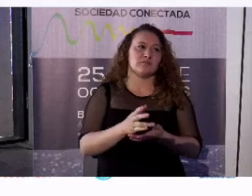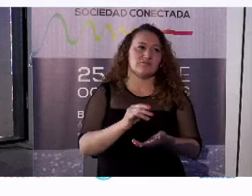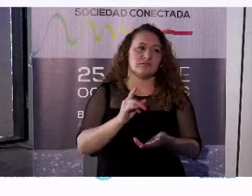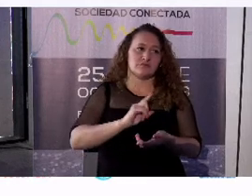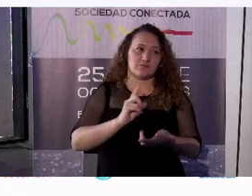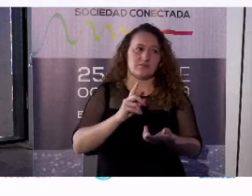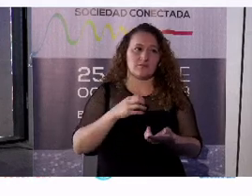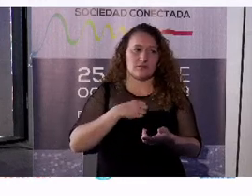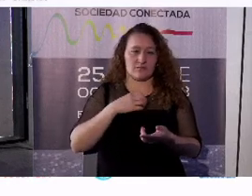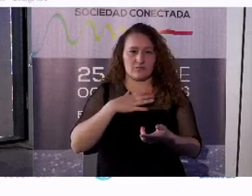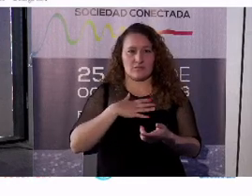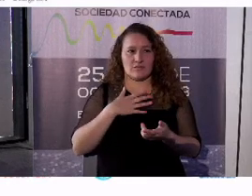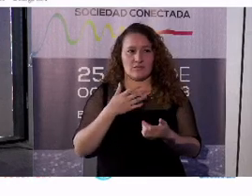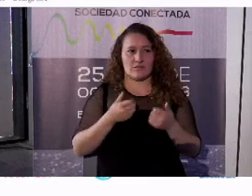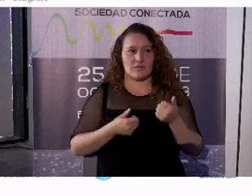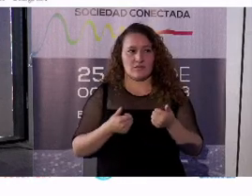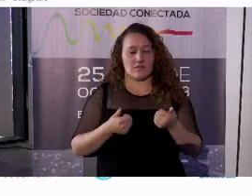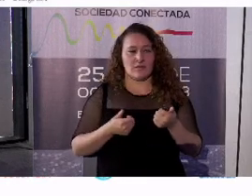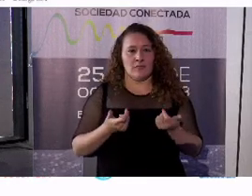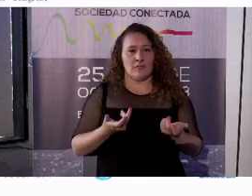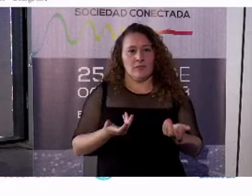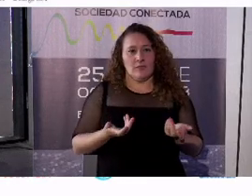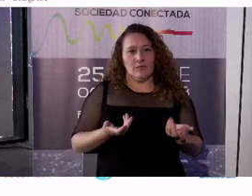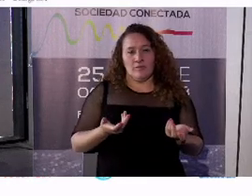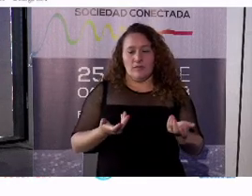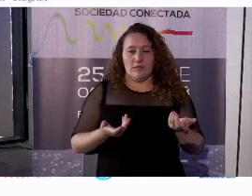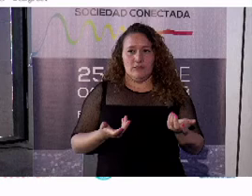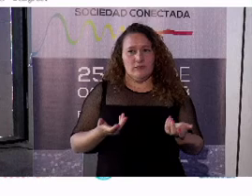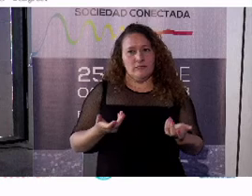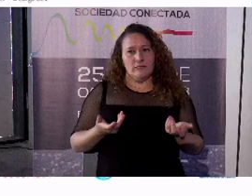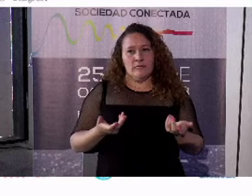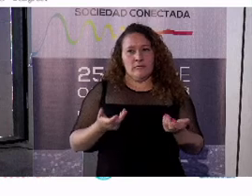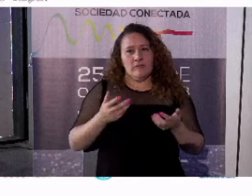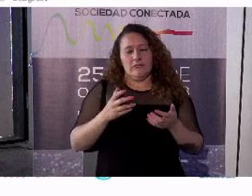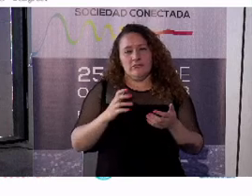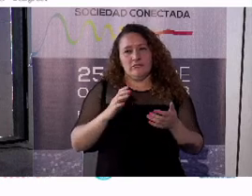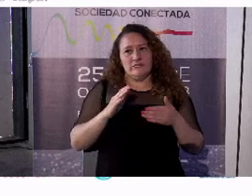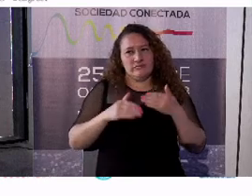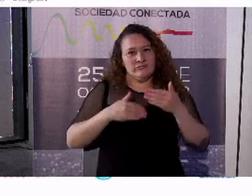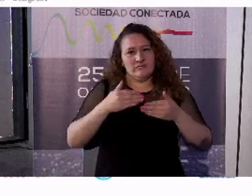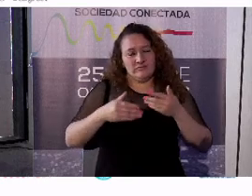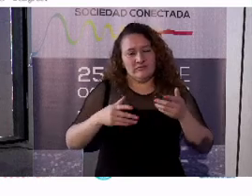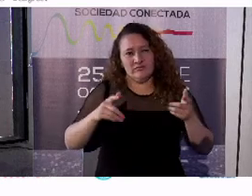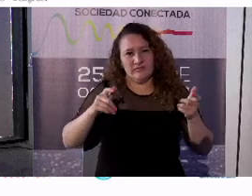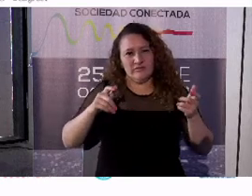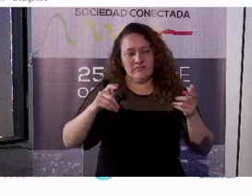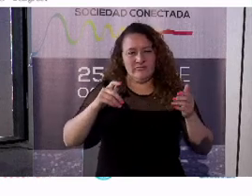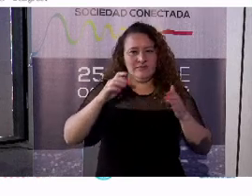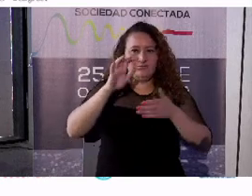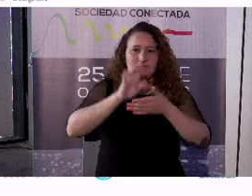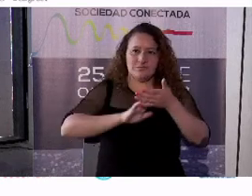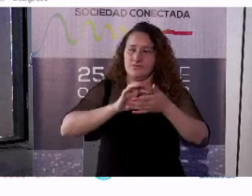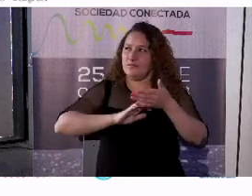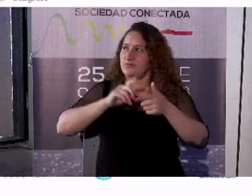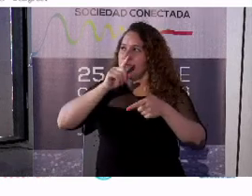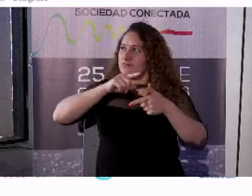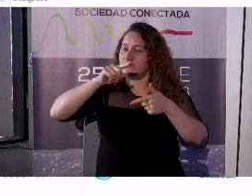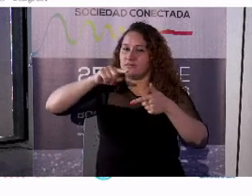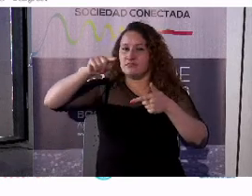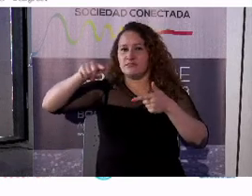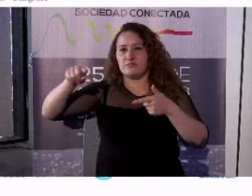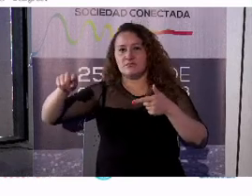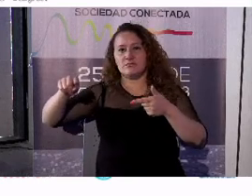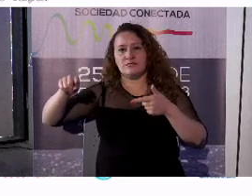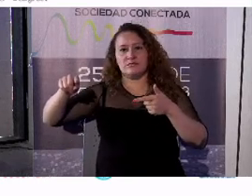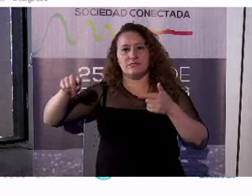eh eh de de ir reduciendo y uno de los aspectos que como regulación lo vamos a hacer en los